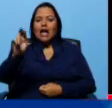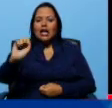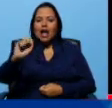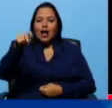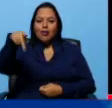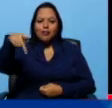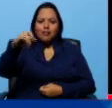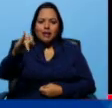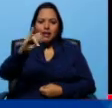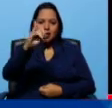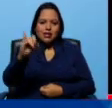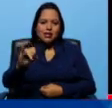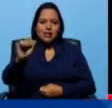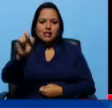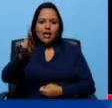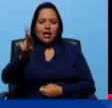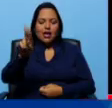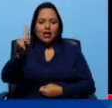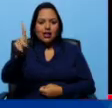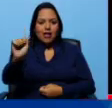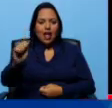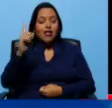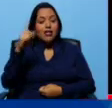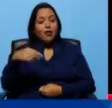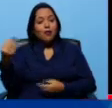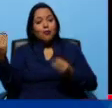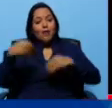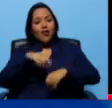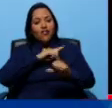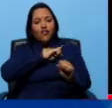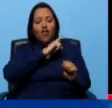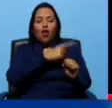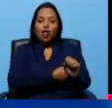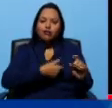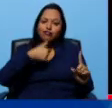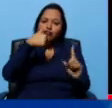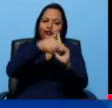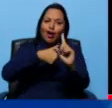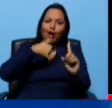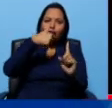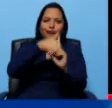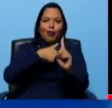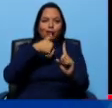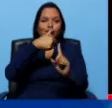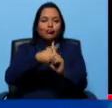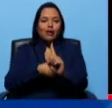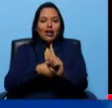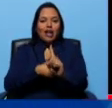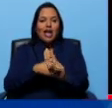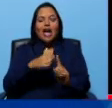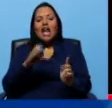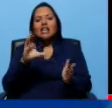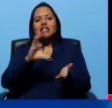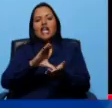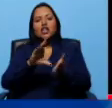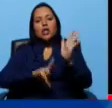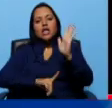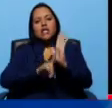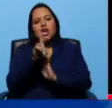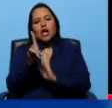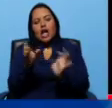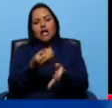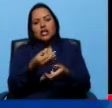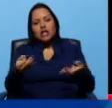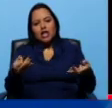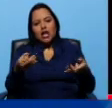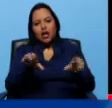Rapizarda. Hay que seguir fortaleciendo los centros de desarrollo de calidad educativa que